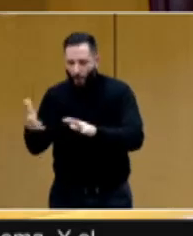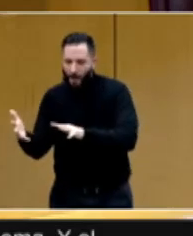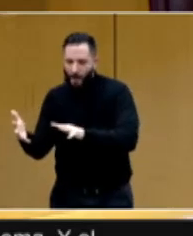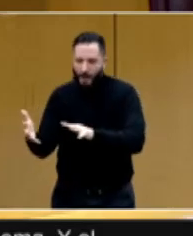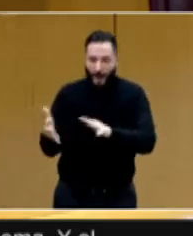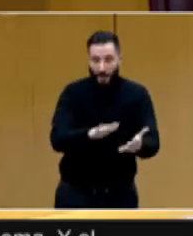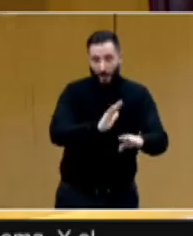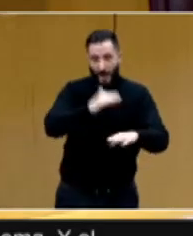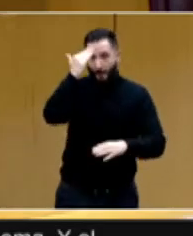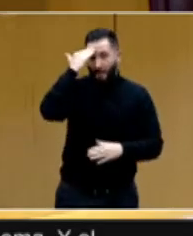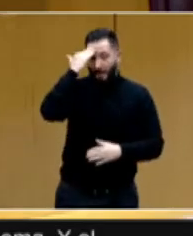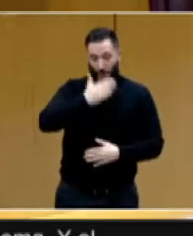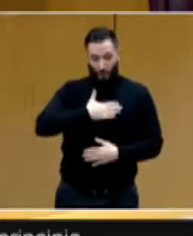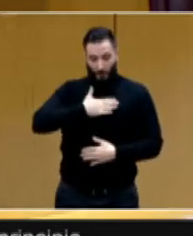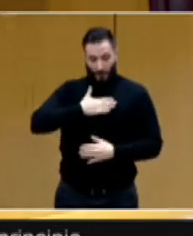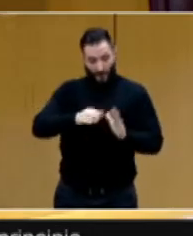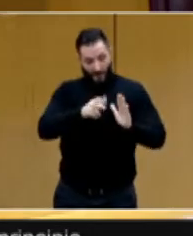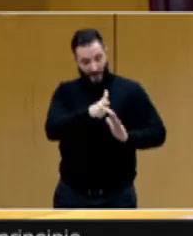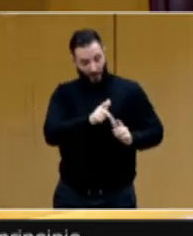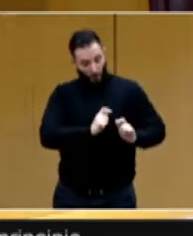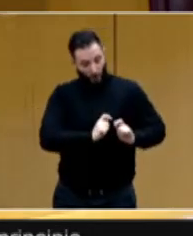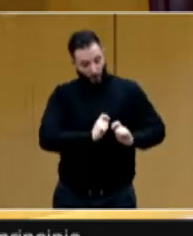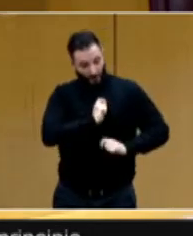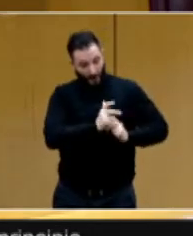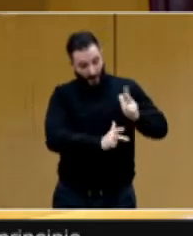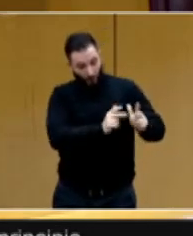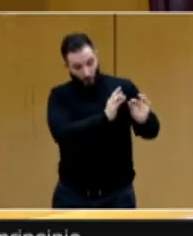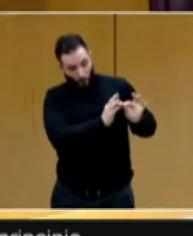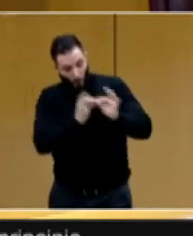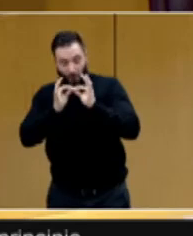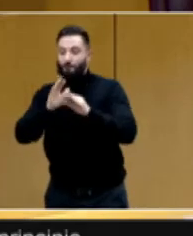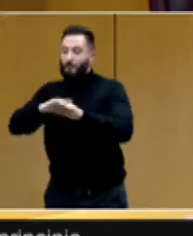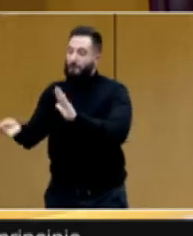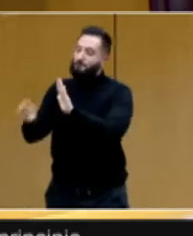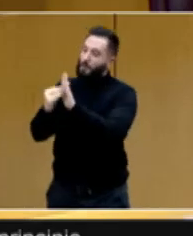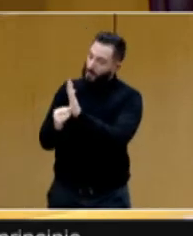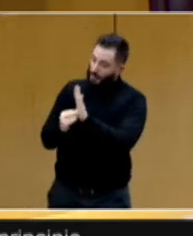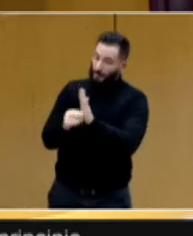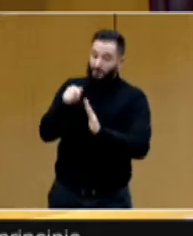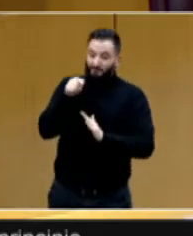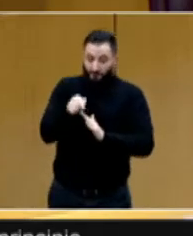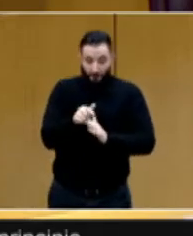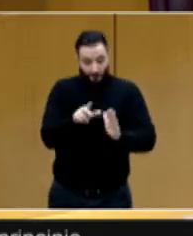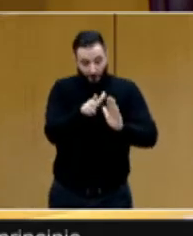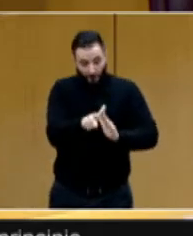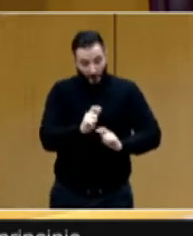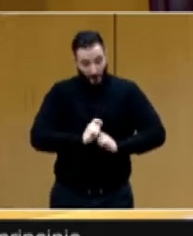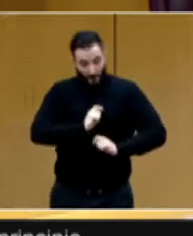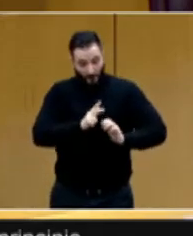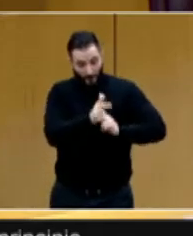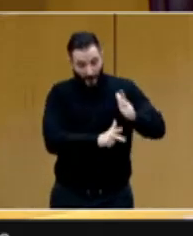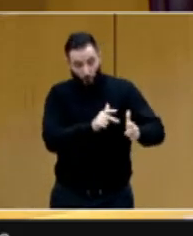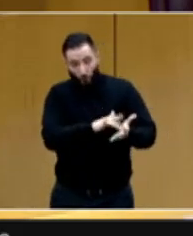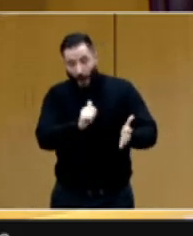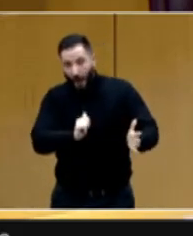in spiradores del Derecho civil Vasco Y he aquí que entre los principios del Derecho civil Vasco aparece No sé si por casualidad pero seguro